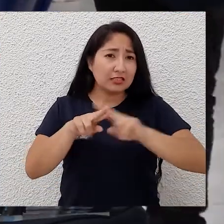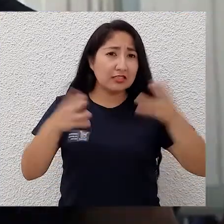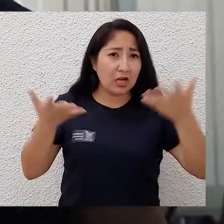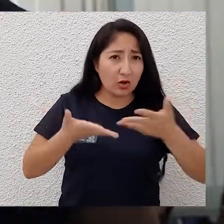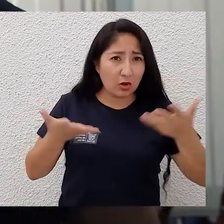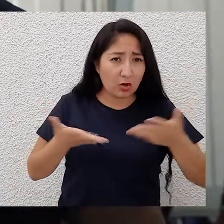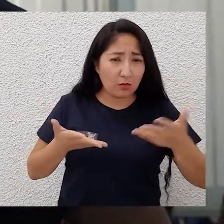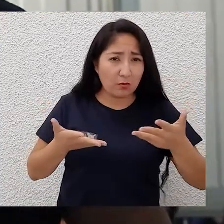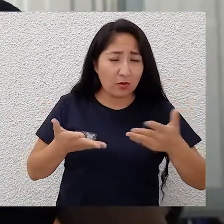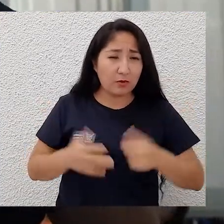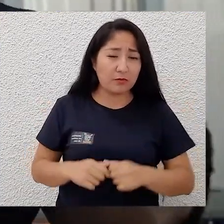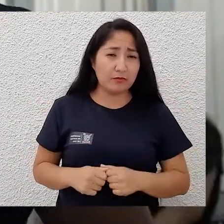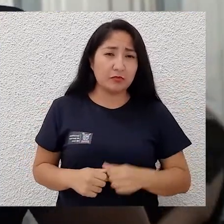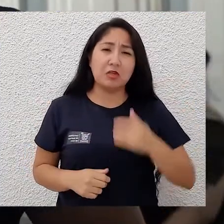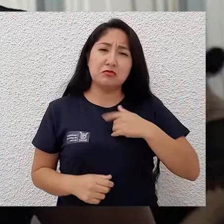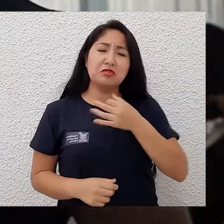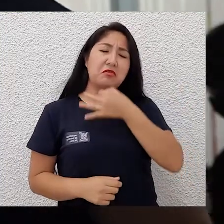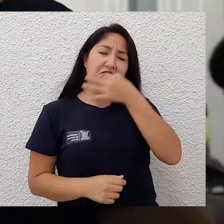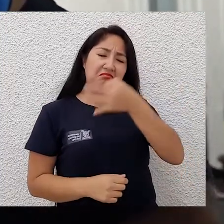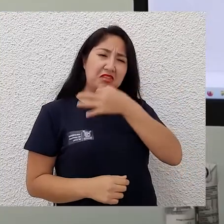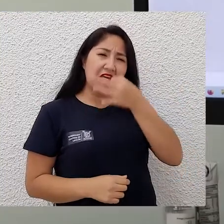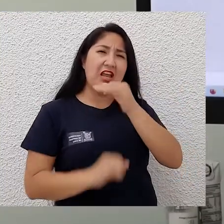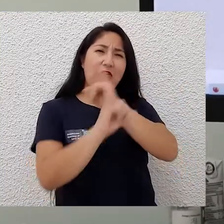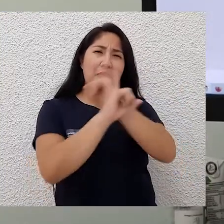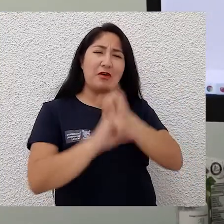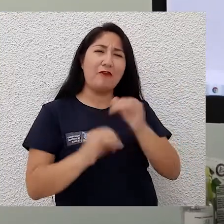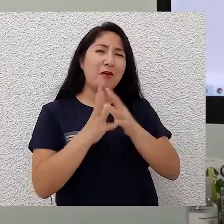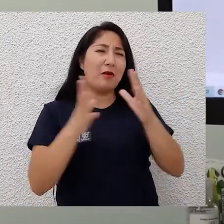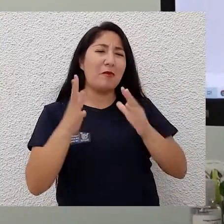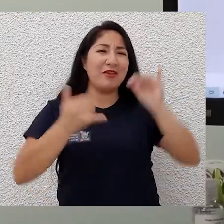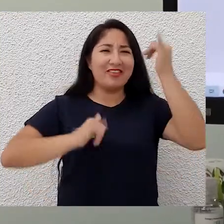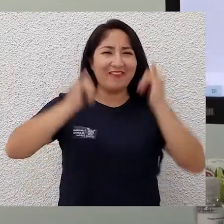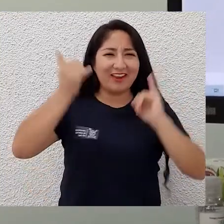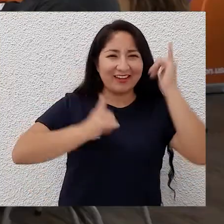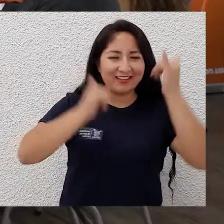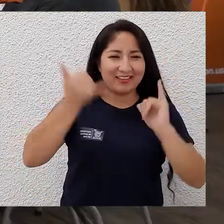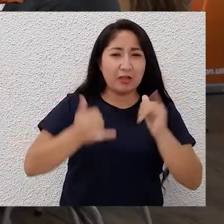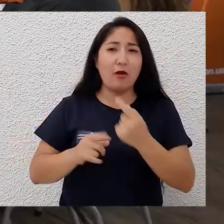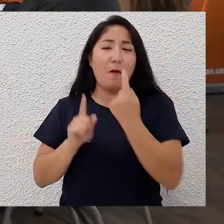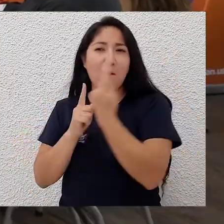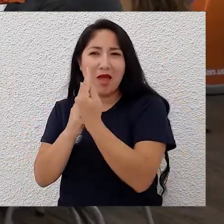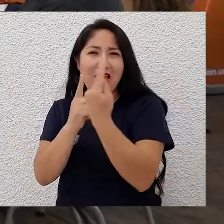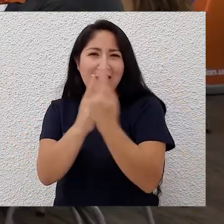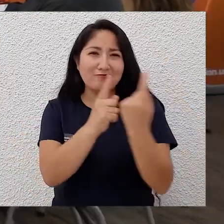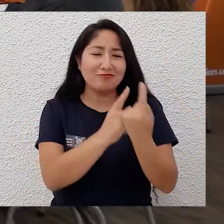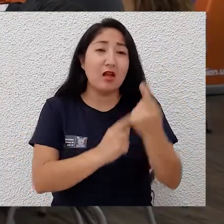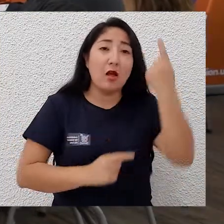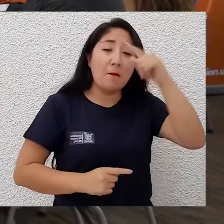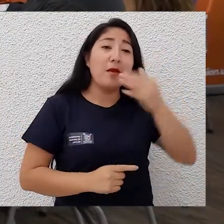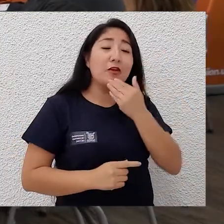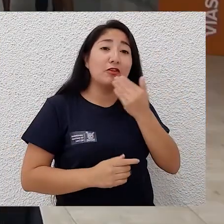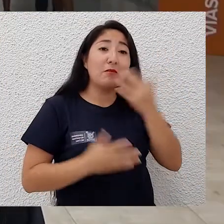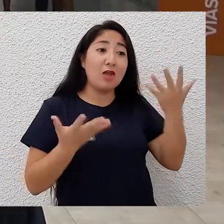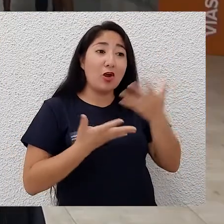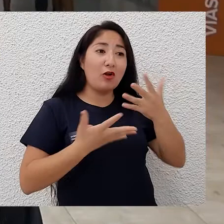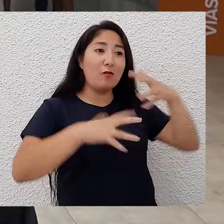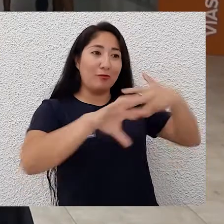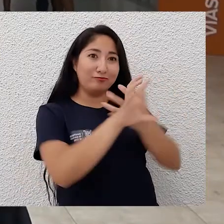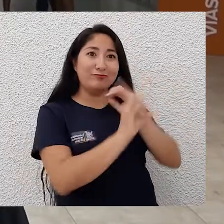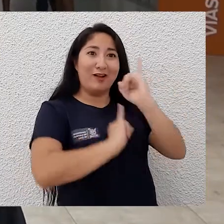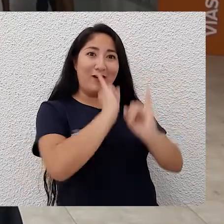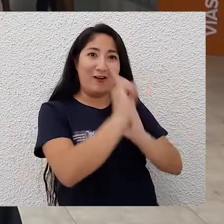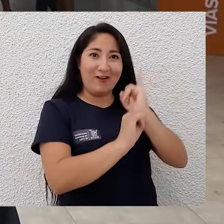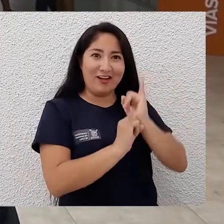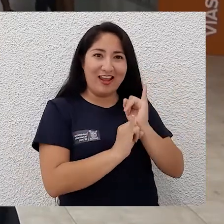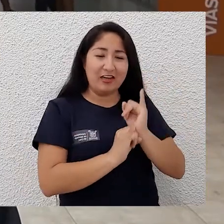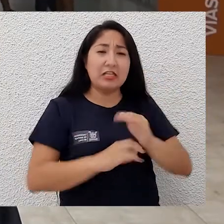hacerlo incluso, yo diría, de una manera muy didáctica con las personas que están acá, pero también hacerlo en modalidad online, donde